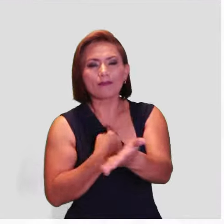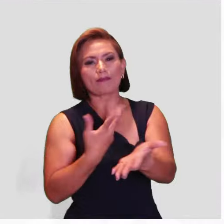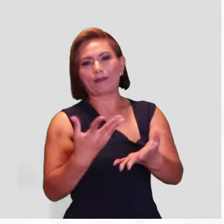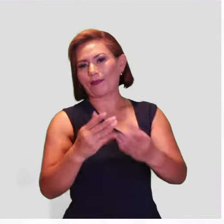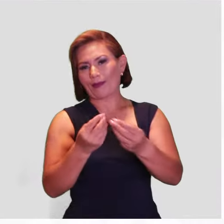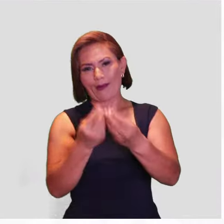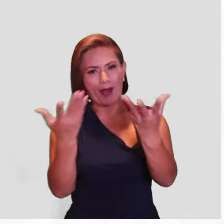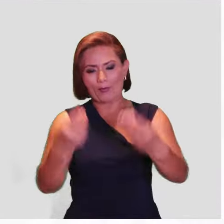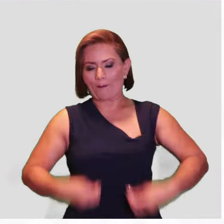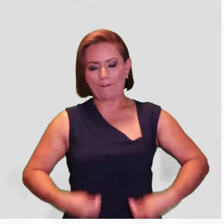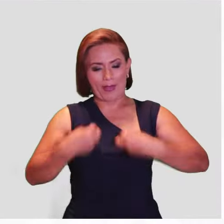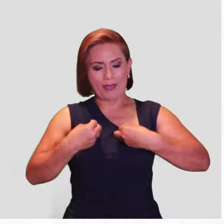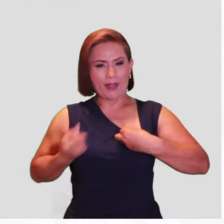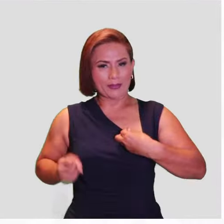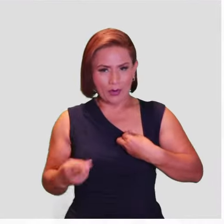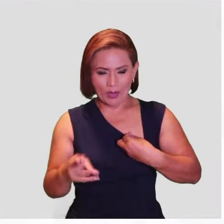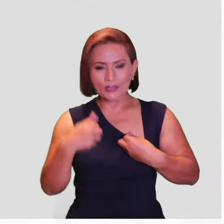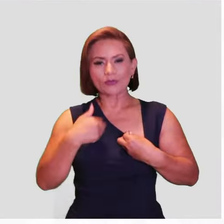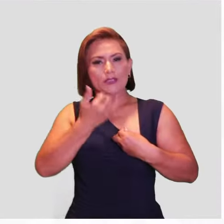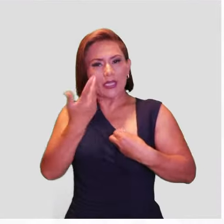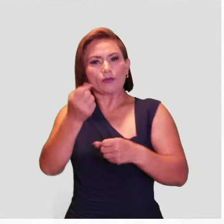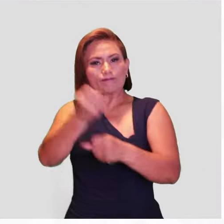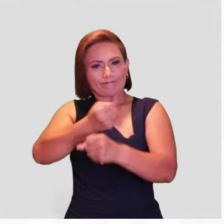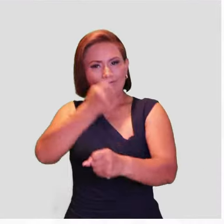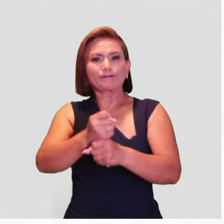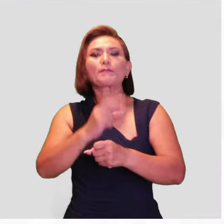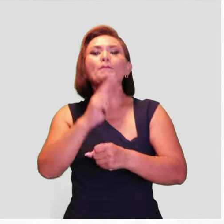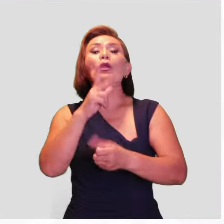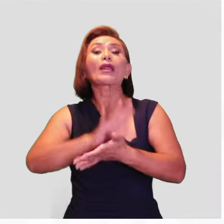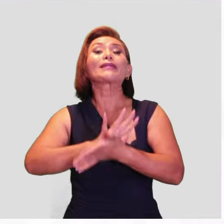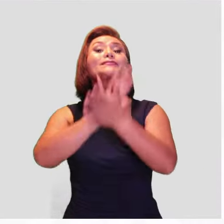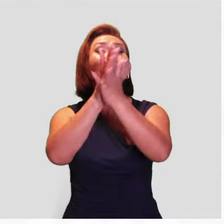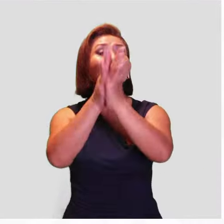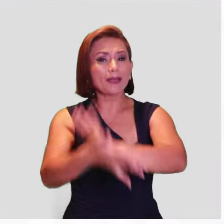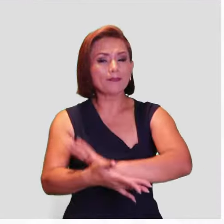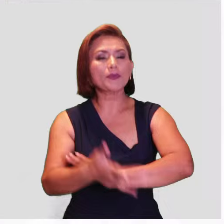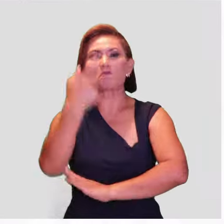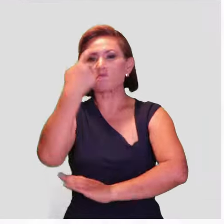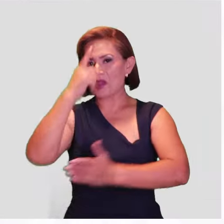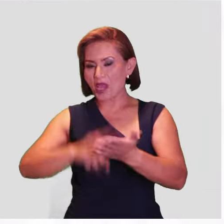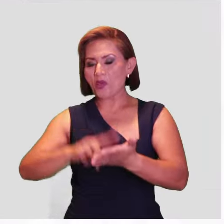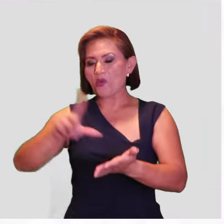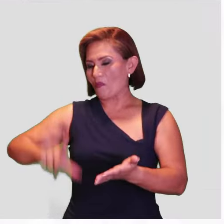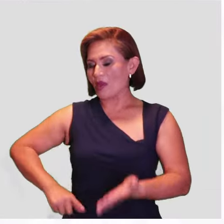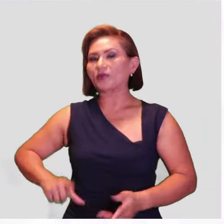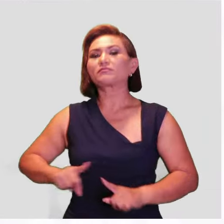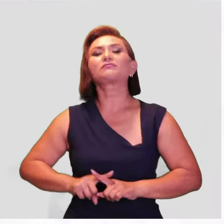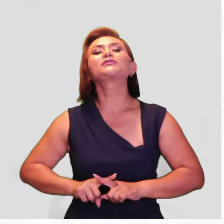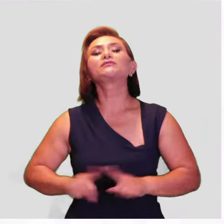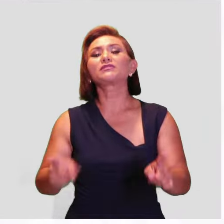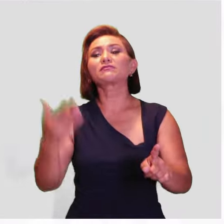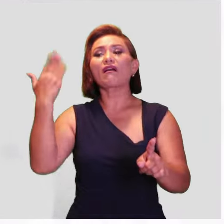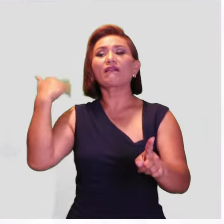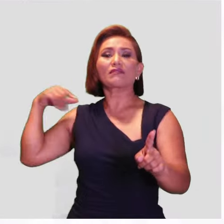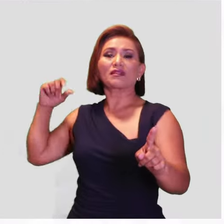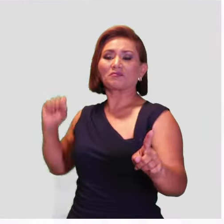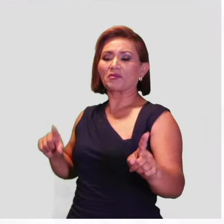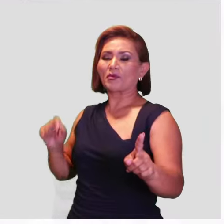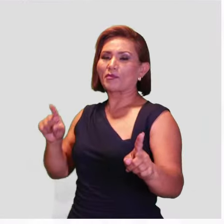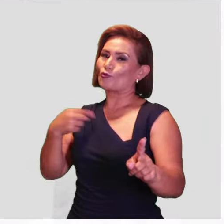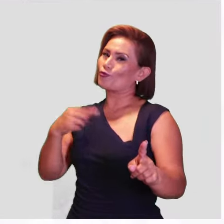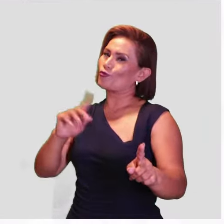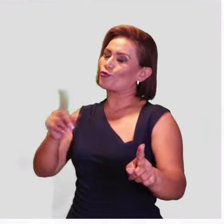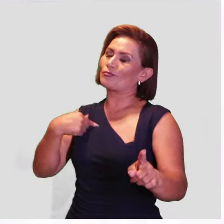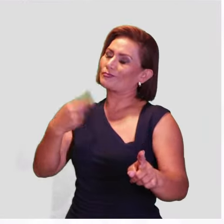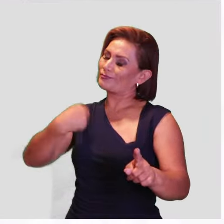sanjuanenses, porque ese es mi empeño que tengo y creo que vamos a ser un gobierno muy diferente a quienes nos han antecedido, porque